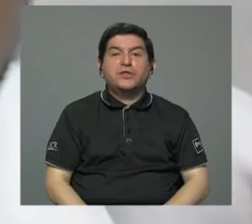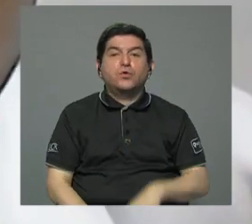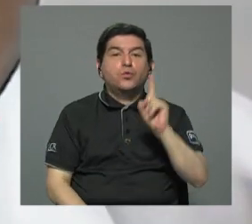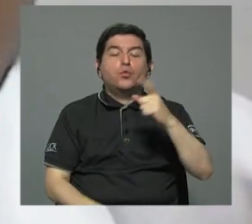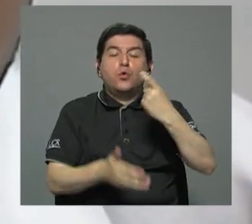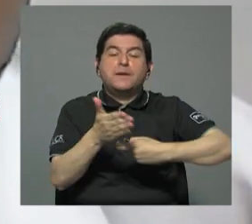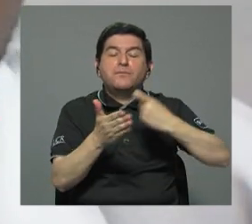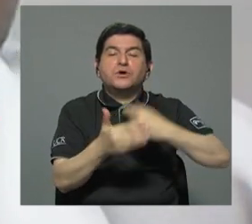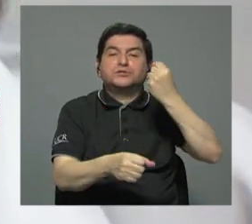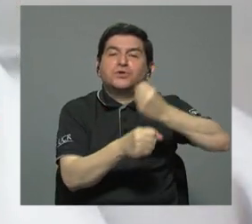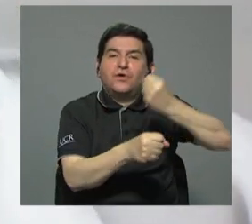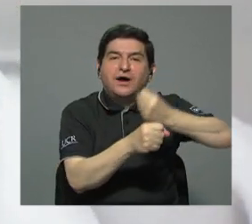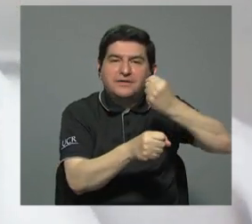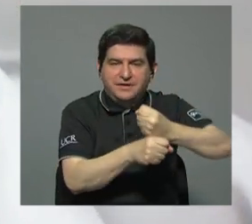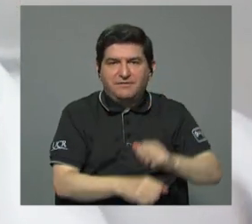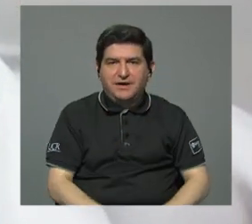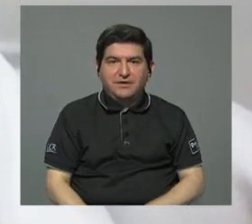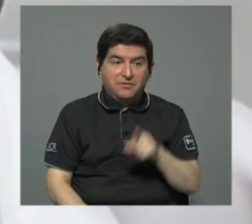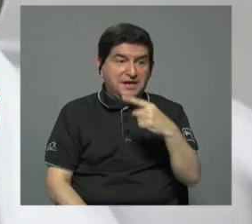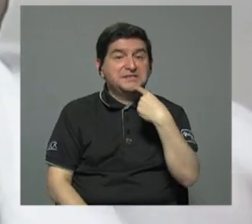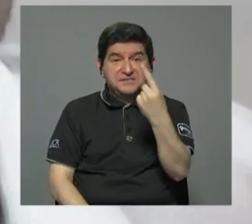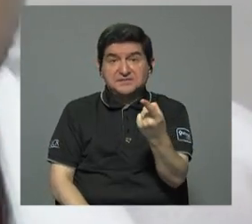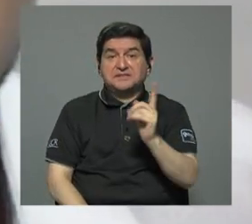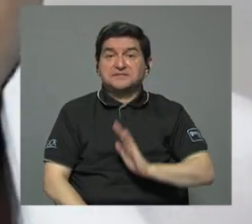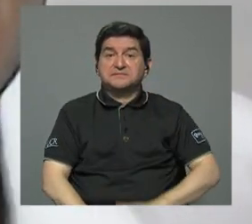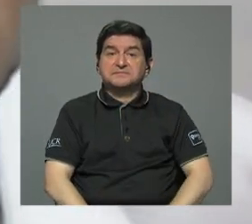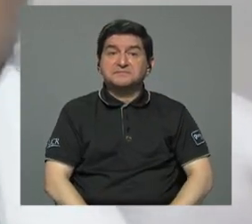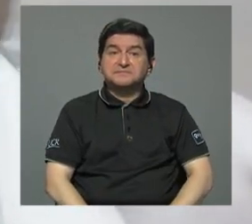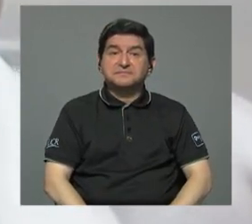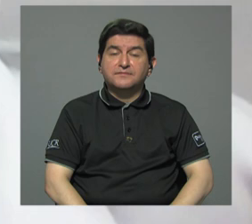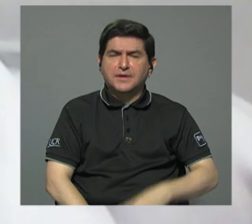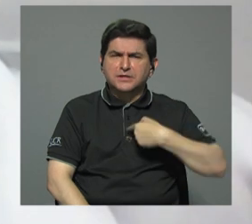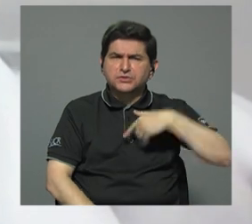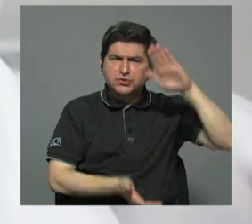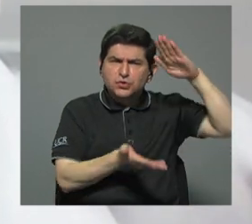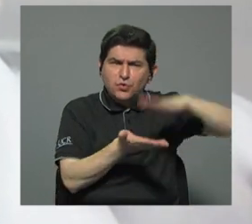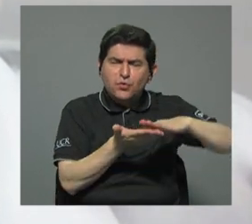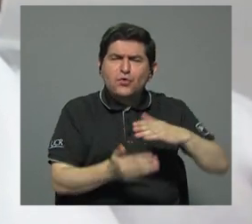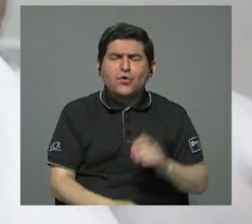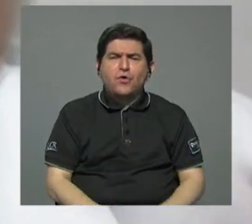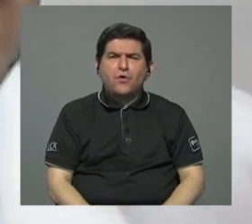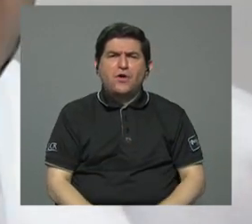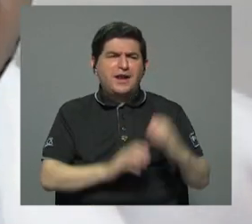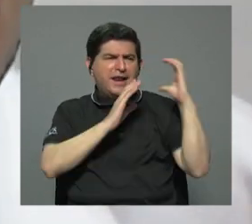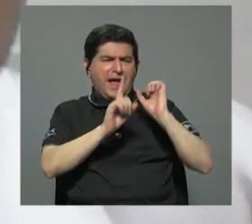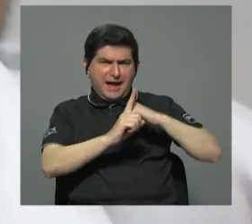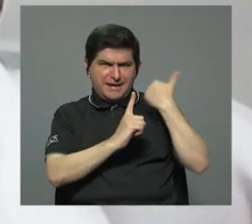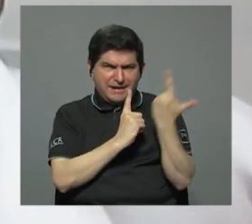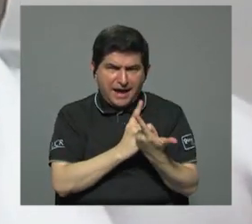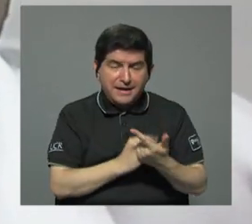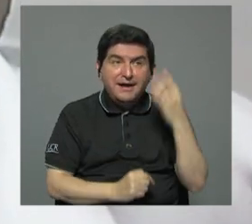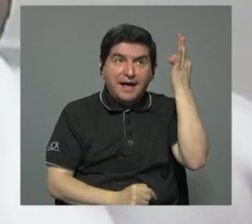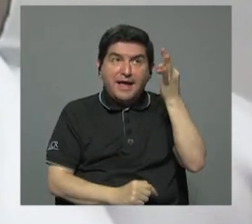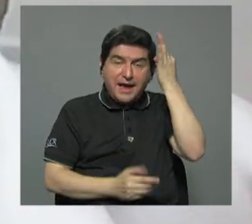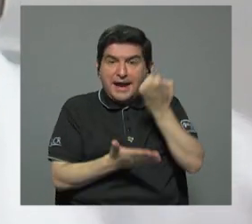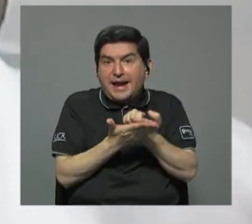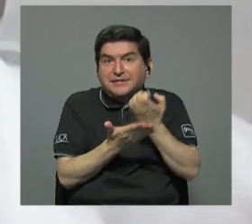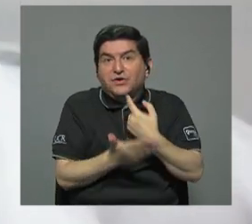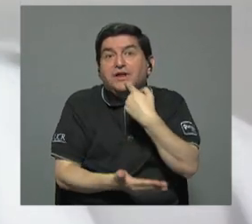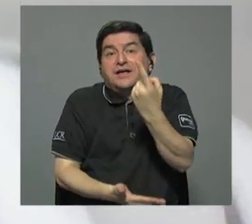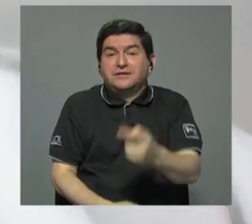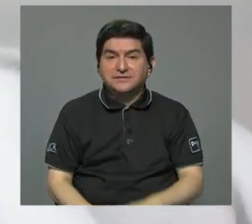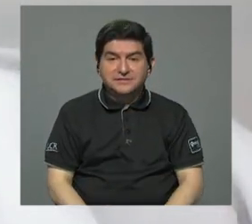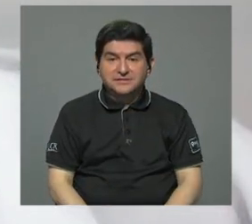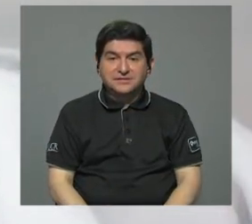trabajo, sencillamente, así es como se tiene que decir. Si uno reduce las cargas sociales, o como bien dice la teoría económica, incluso cuando uno